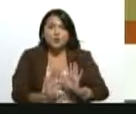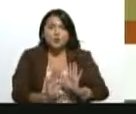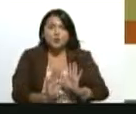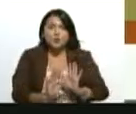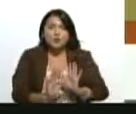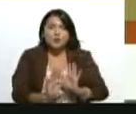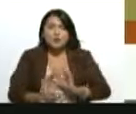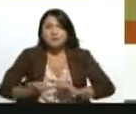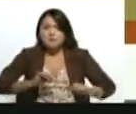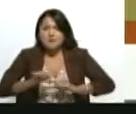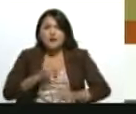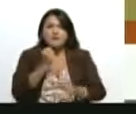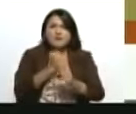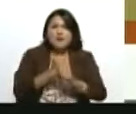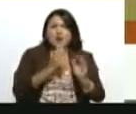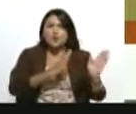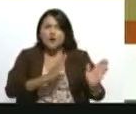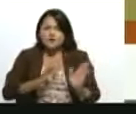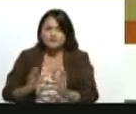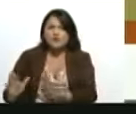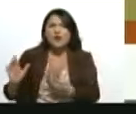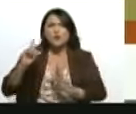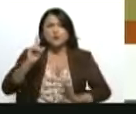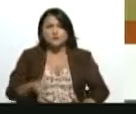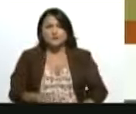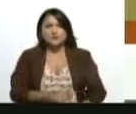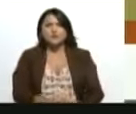la mueva y sepa trabajar.